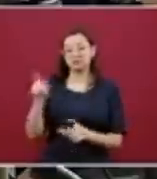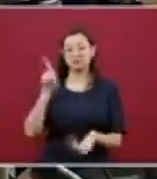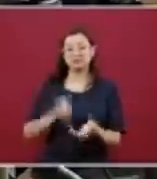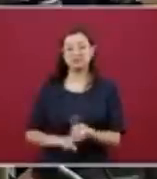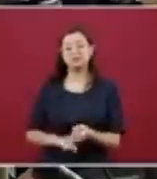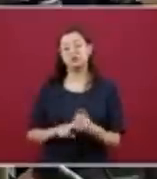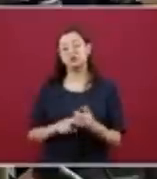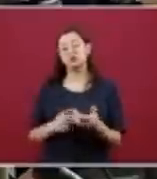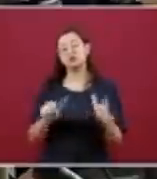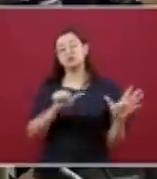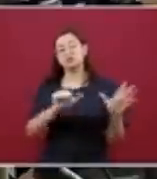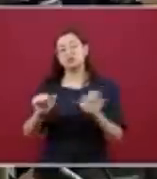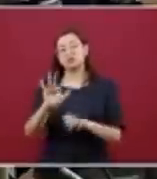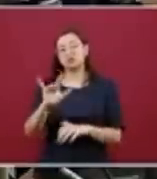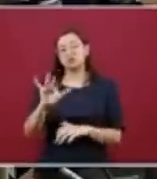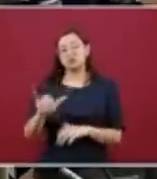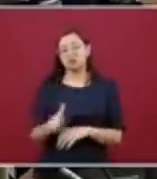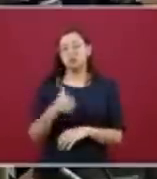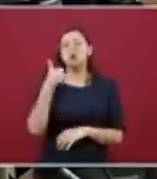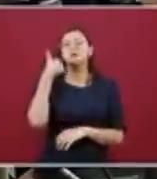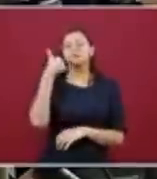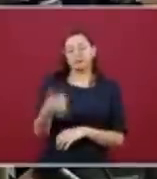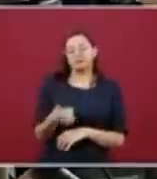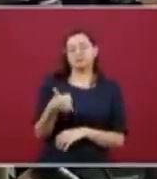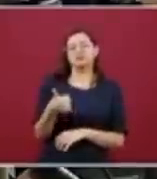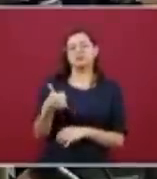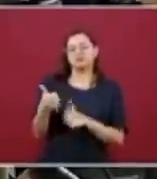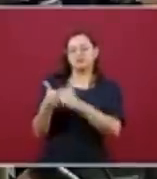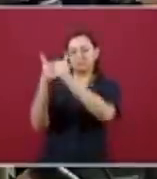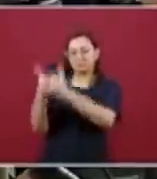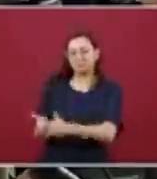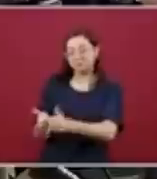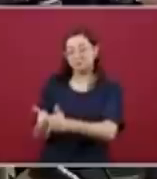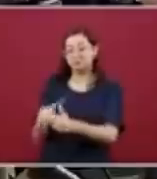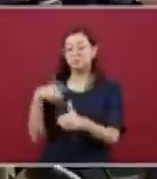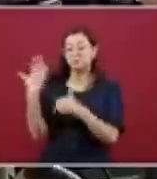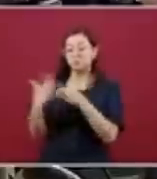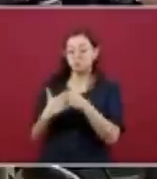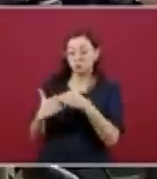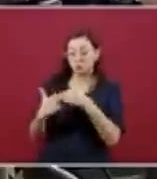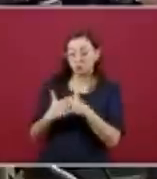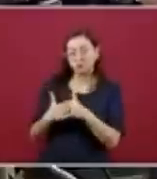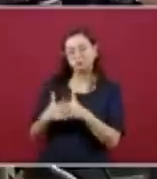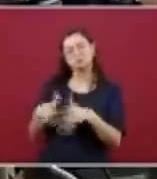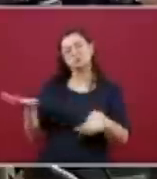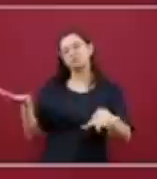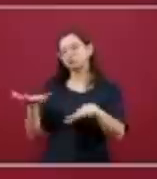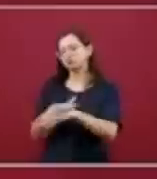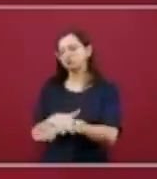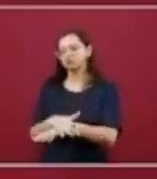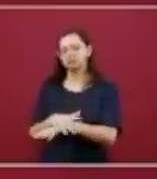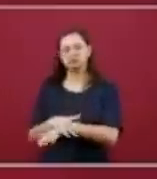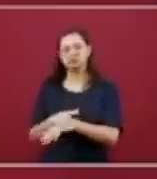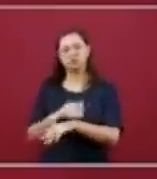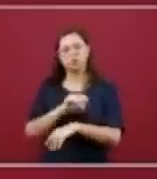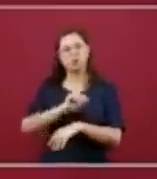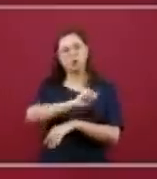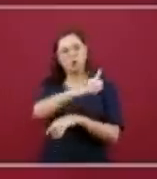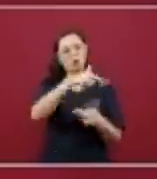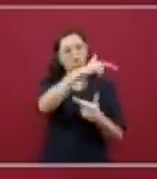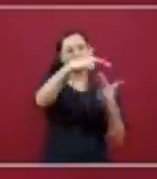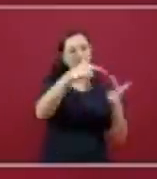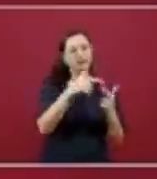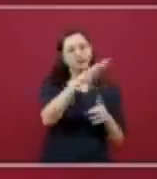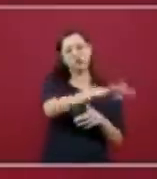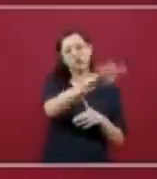656 actualmente, mismos que van a ser trasladados a los domicilios más cercanos a su domicilio. Aquí se